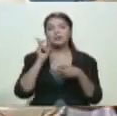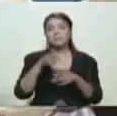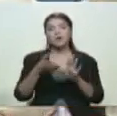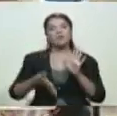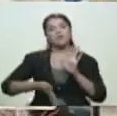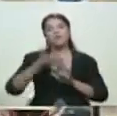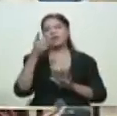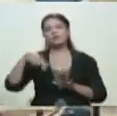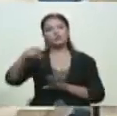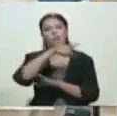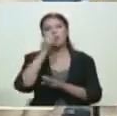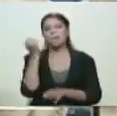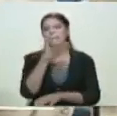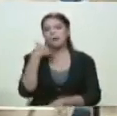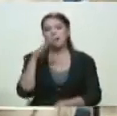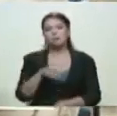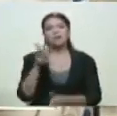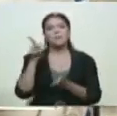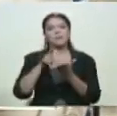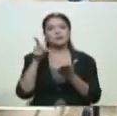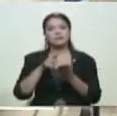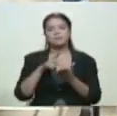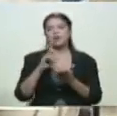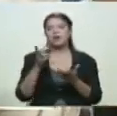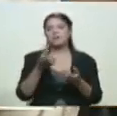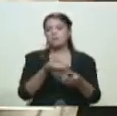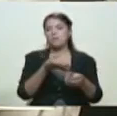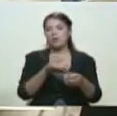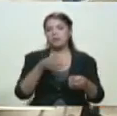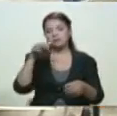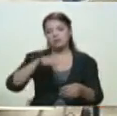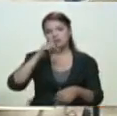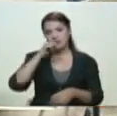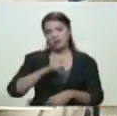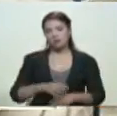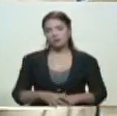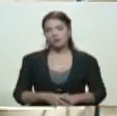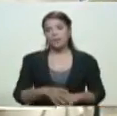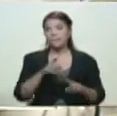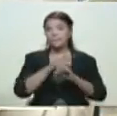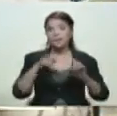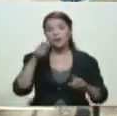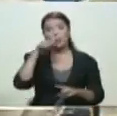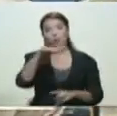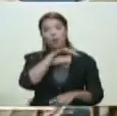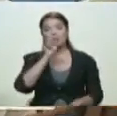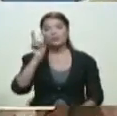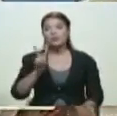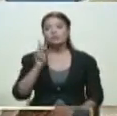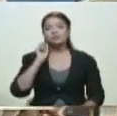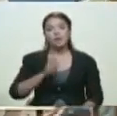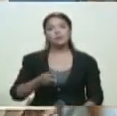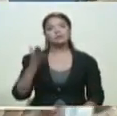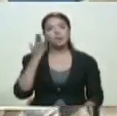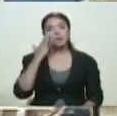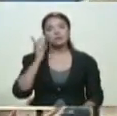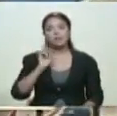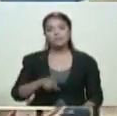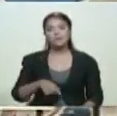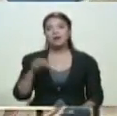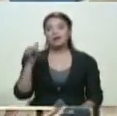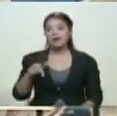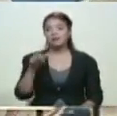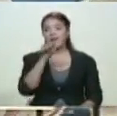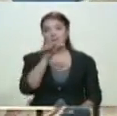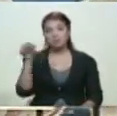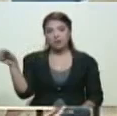y salieran a matar y salieran a participar en las guarimbas de este año. Pero el pueblo de Venezuela también debe saber que esta